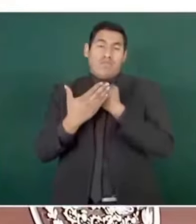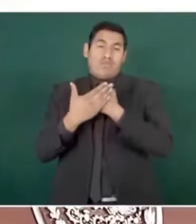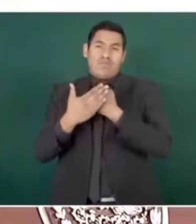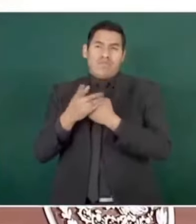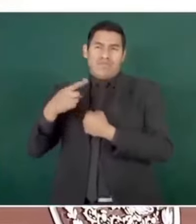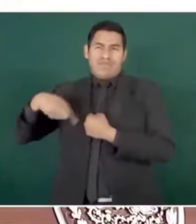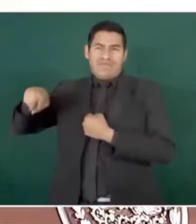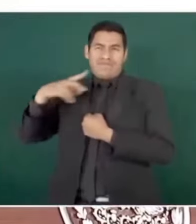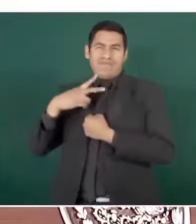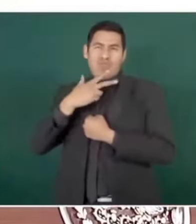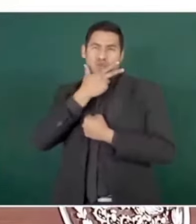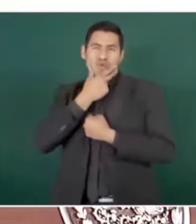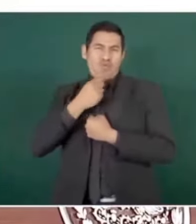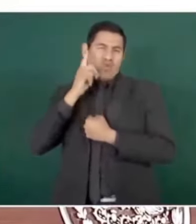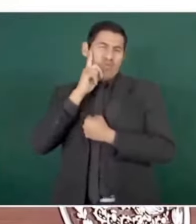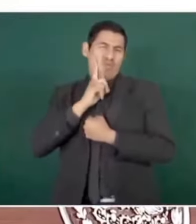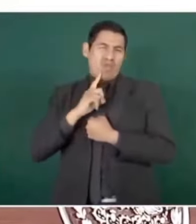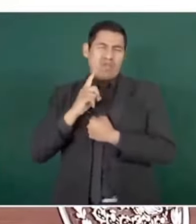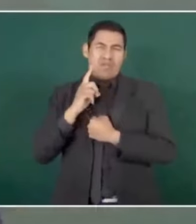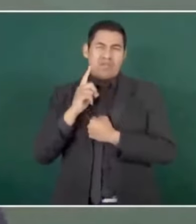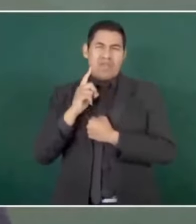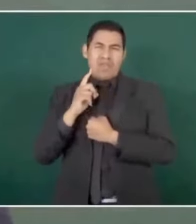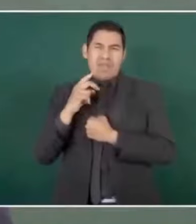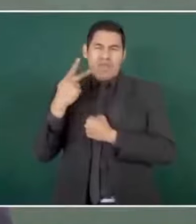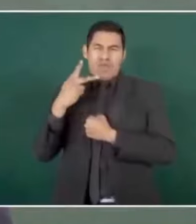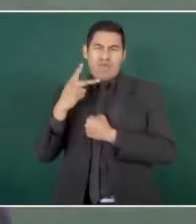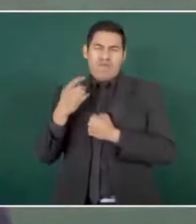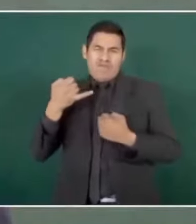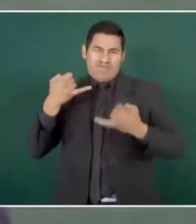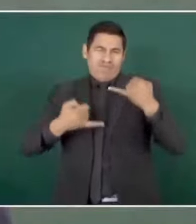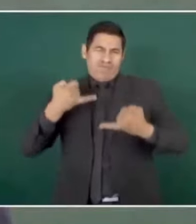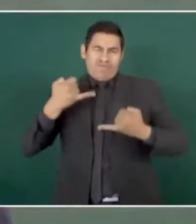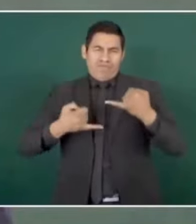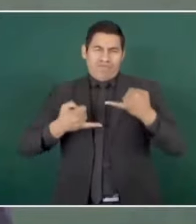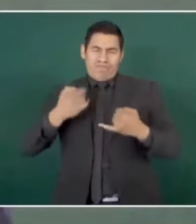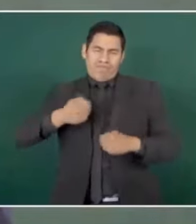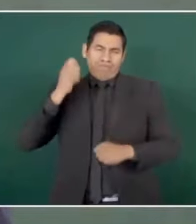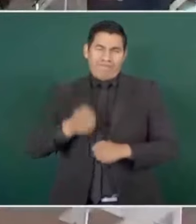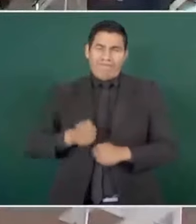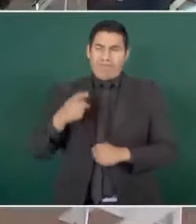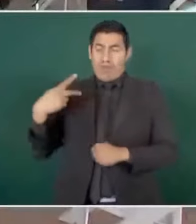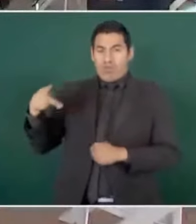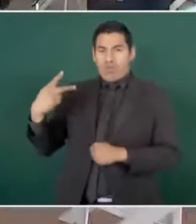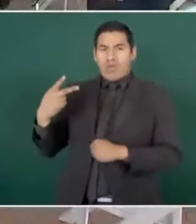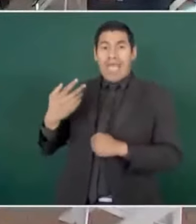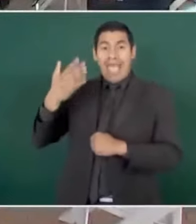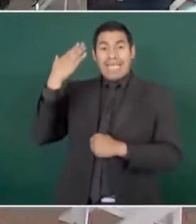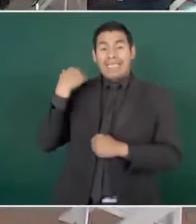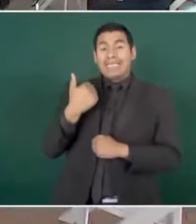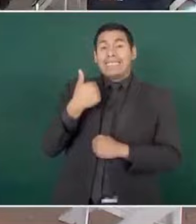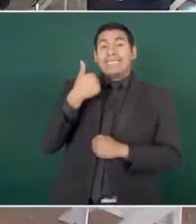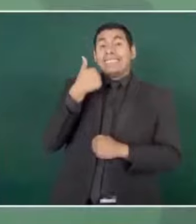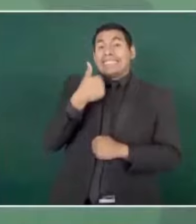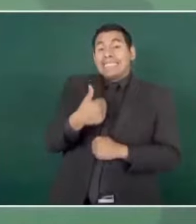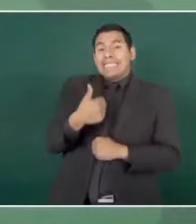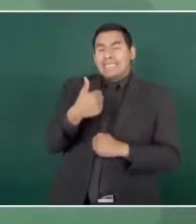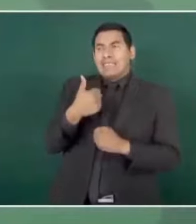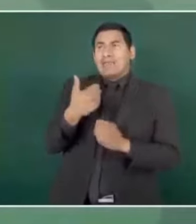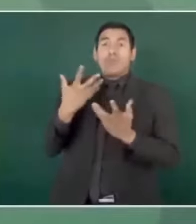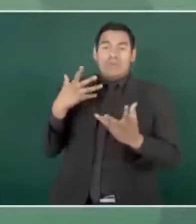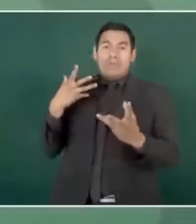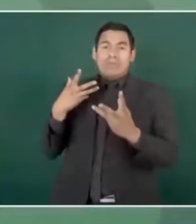magistrados del Poder Judicial resuelvan este paquete de alrededor de